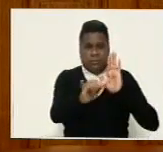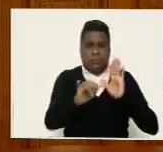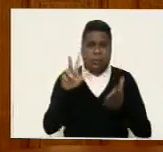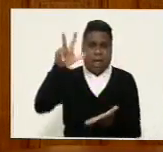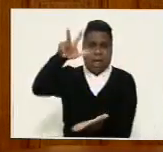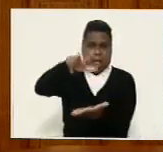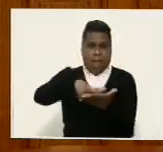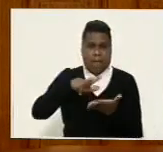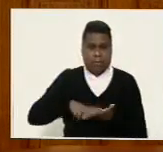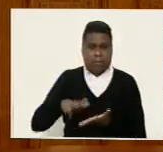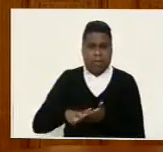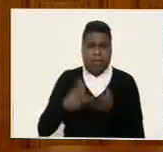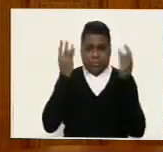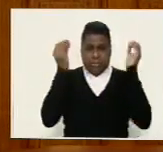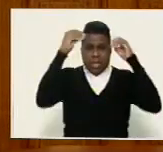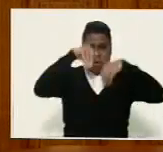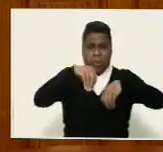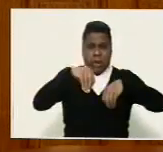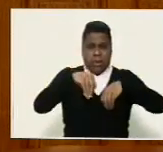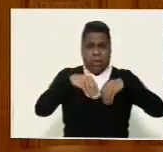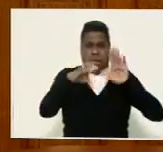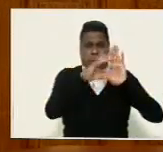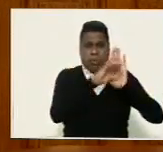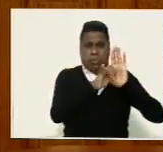aprobemos este acuerdo constituyente